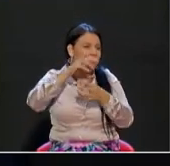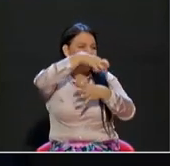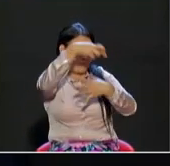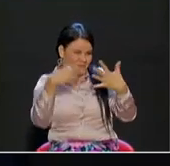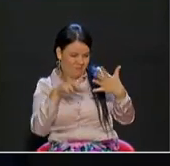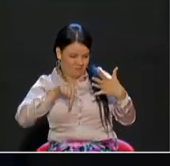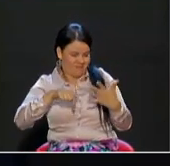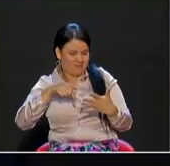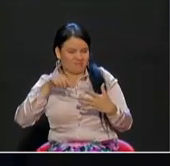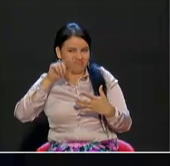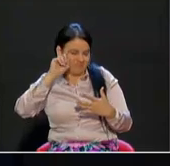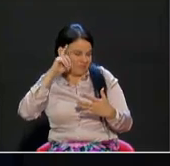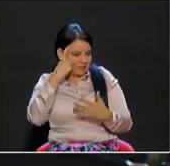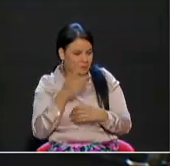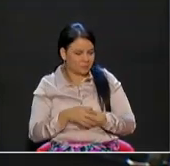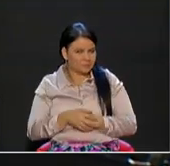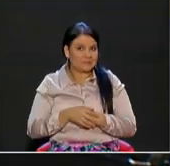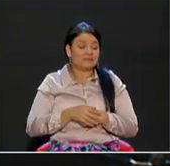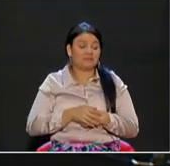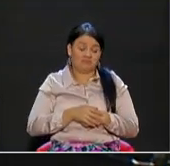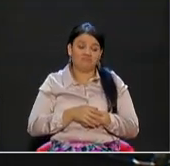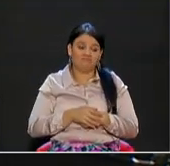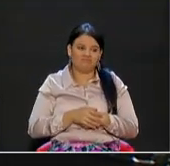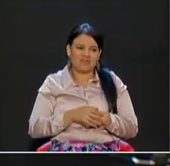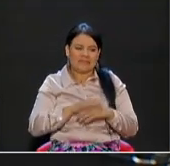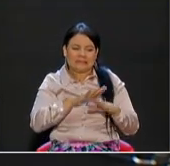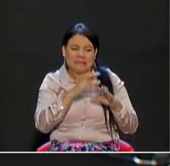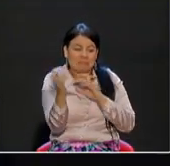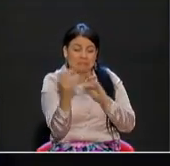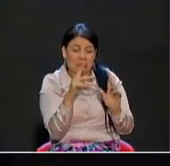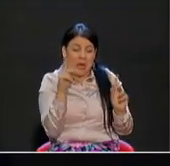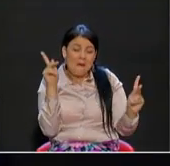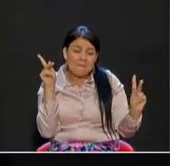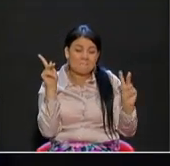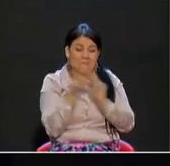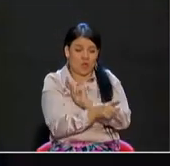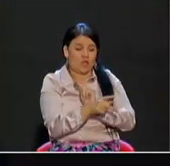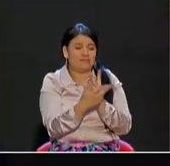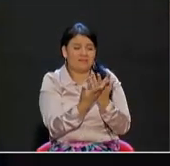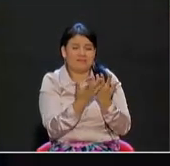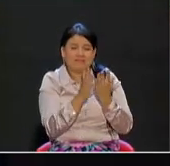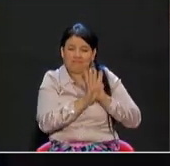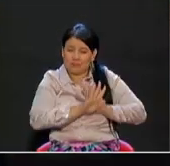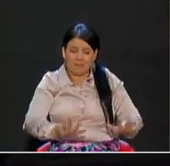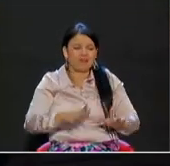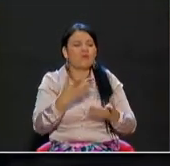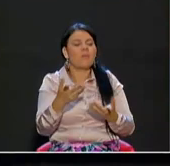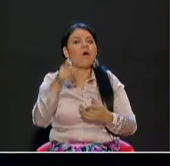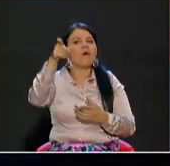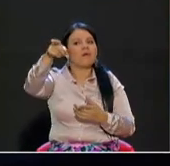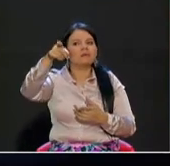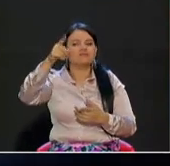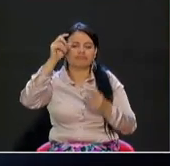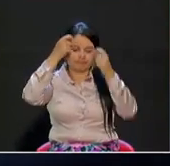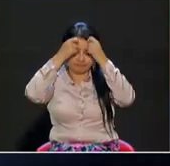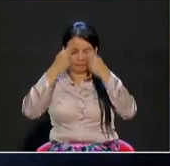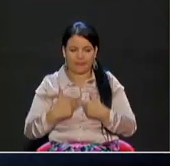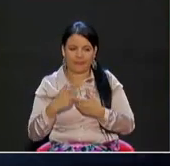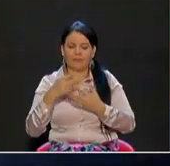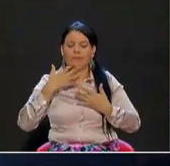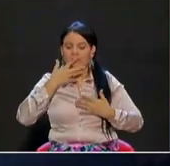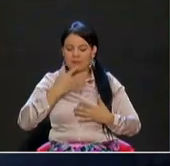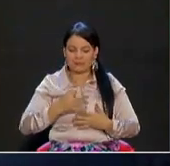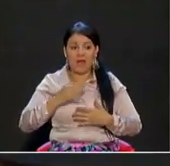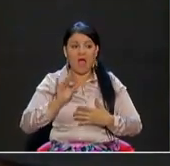debemos demostrar que el estado tiene palabra los acuerdos de paz se tienen que cumplir claro que yo soy un defensor de la paz y eso no implica